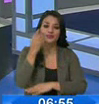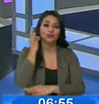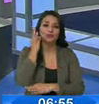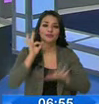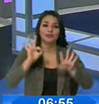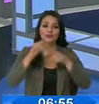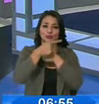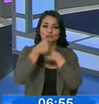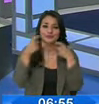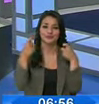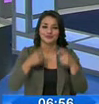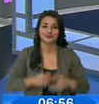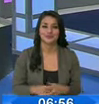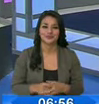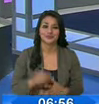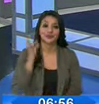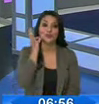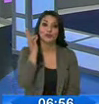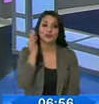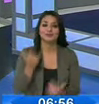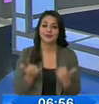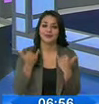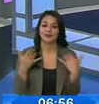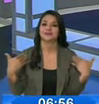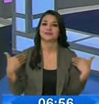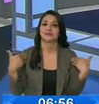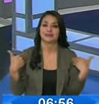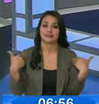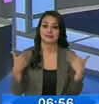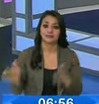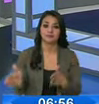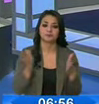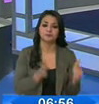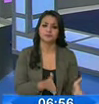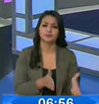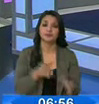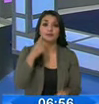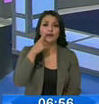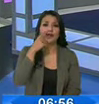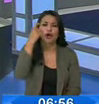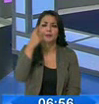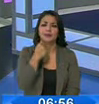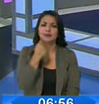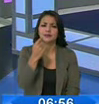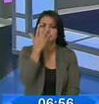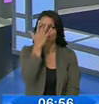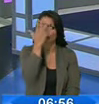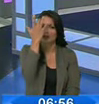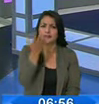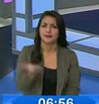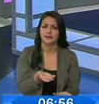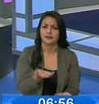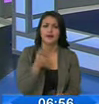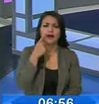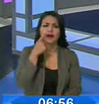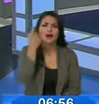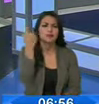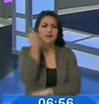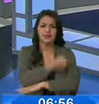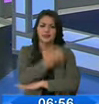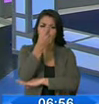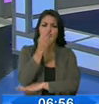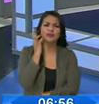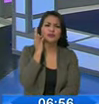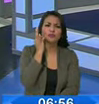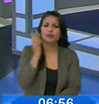que, mujeres, al día hay que festejarlo. Y la diferencia entre muchos hombres que dicen ¿por qué nosotros no tenemos un día tan sonado